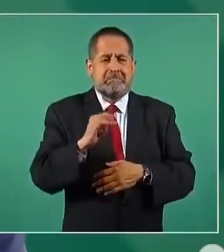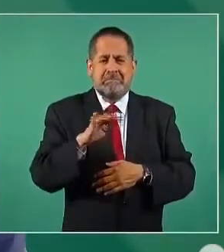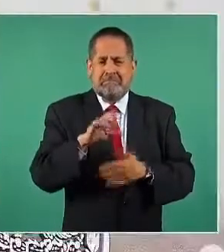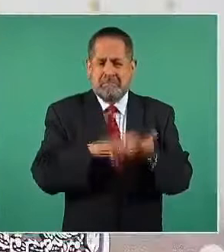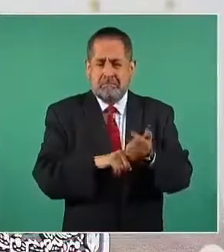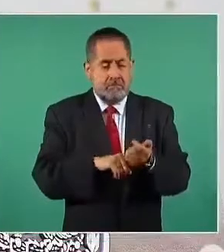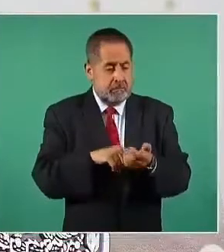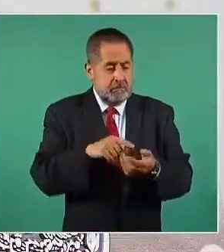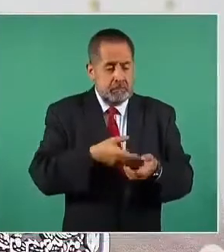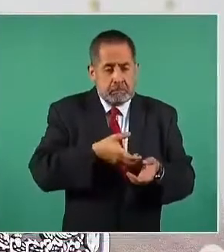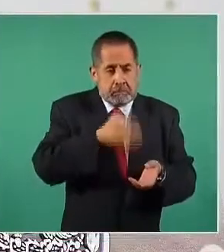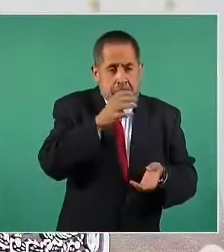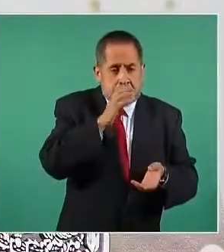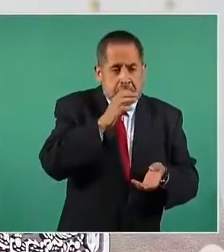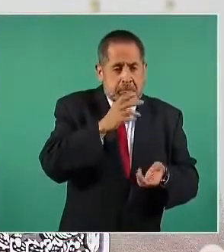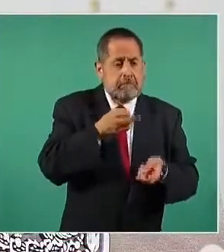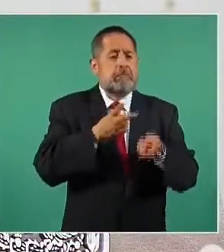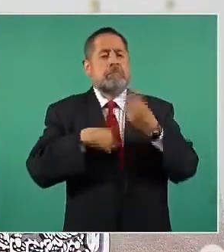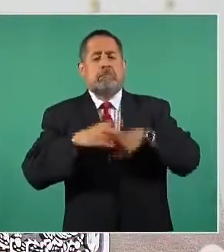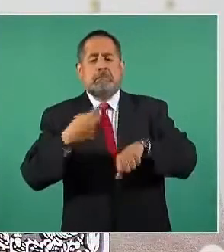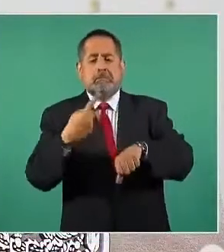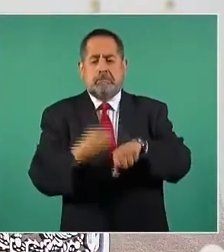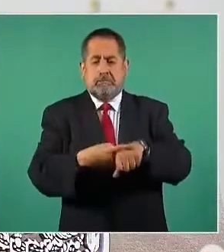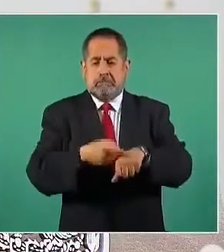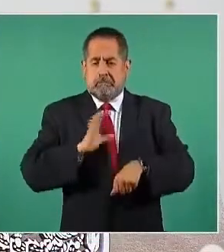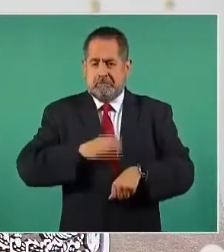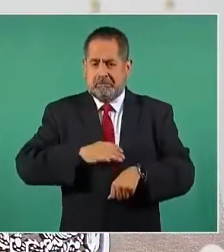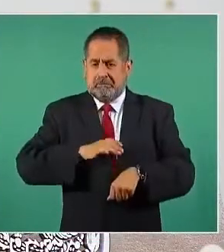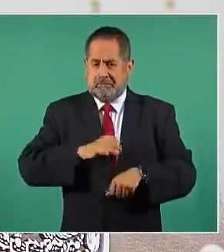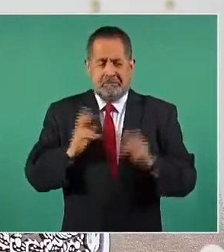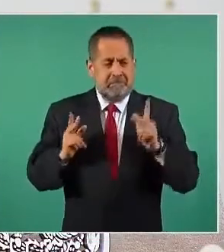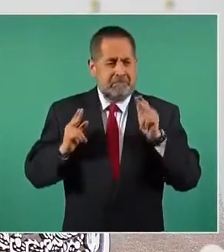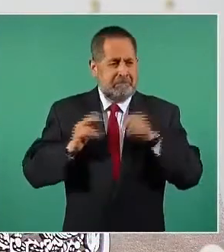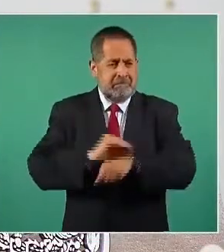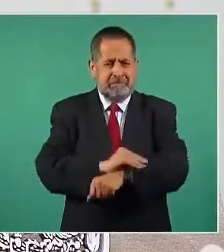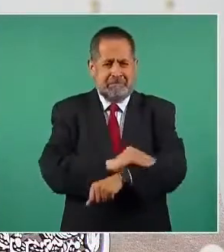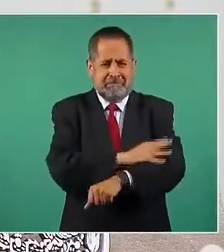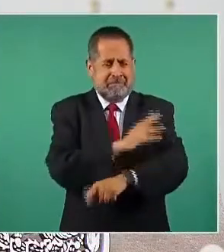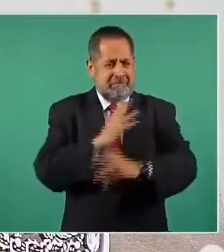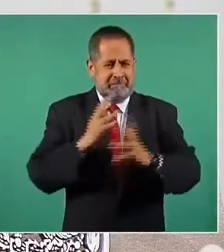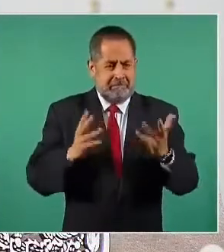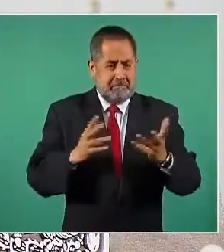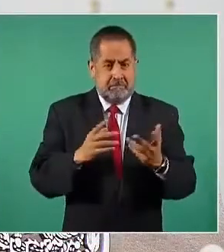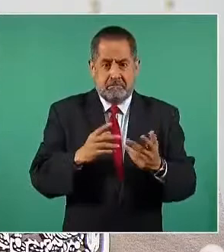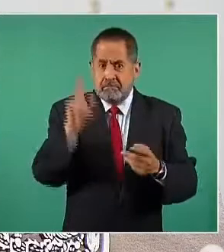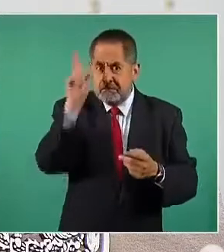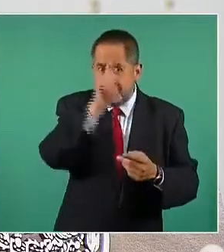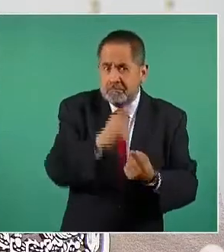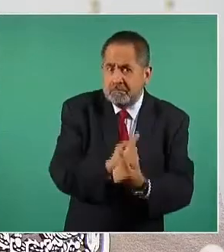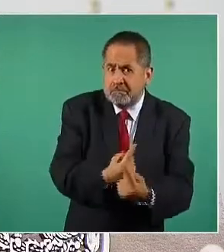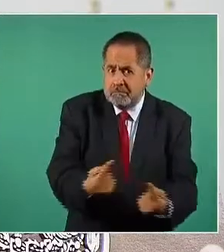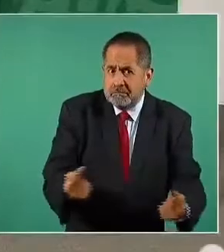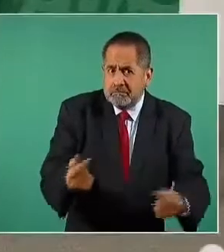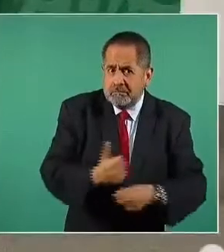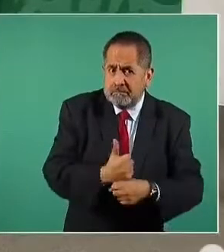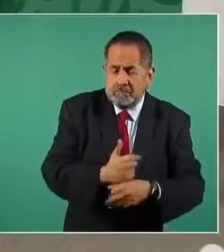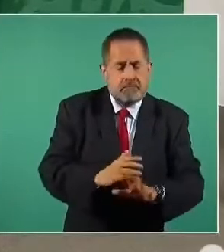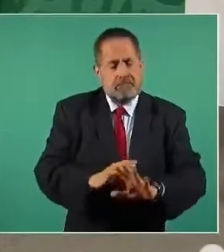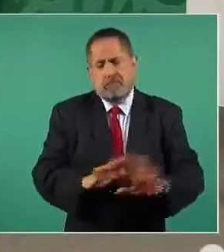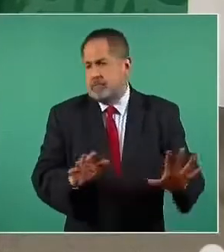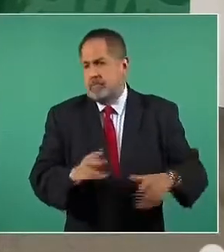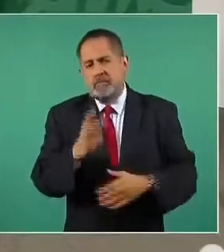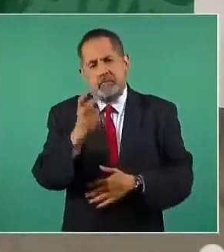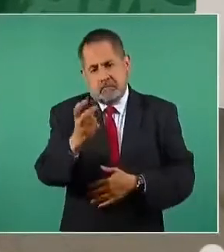que produce cáncer en la población, sobre todo en los niños.